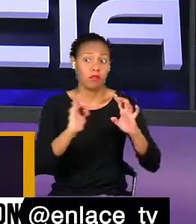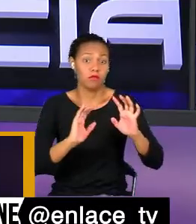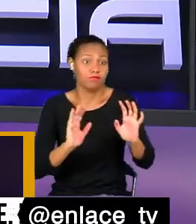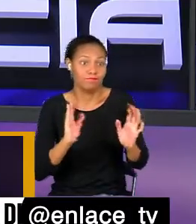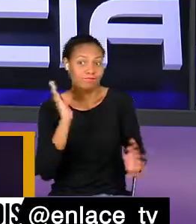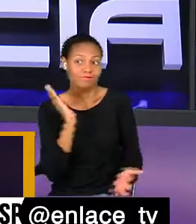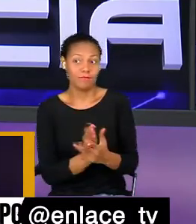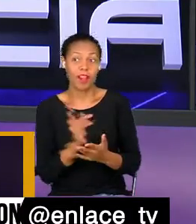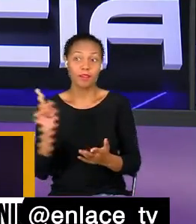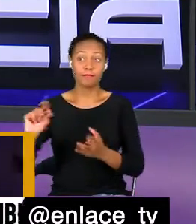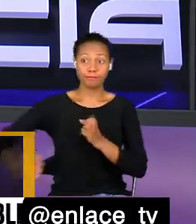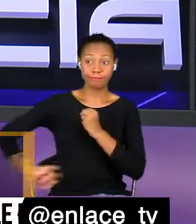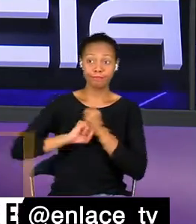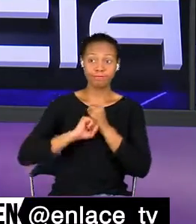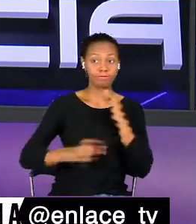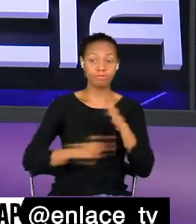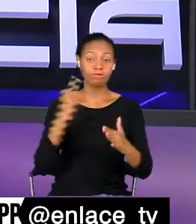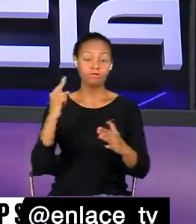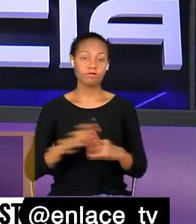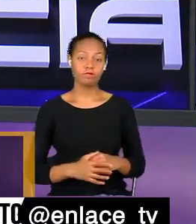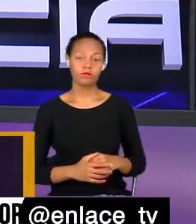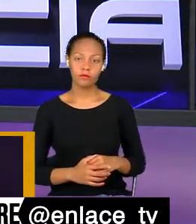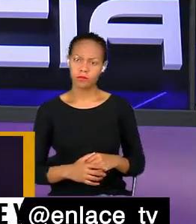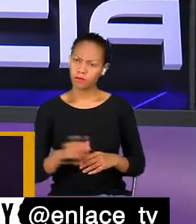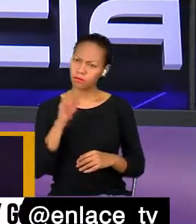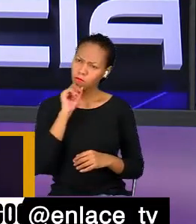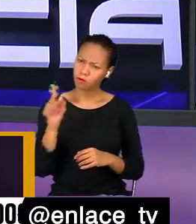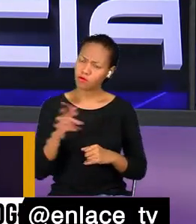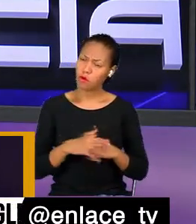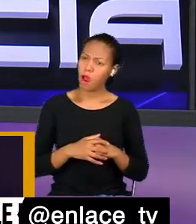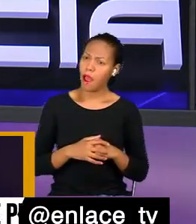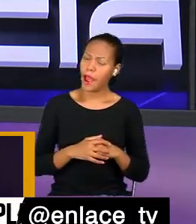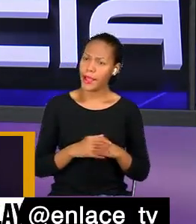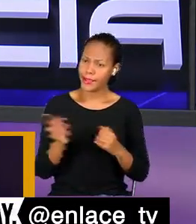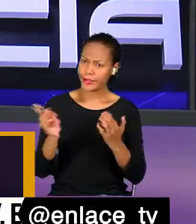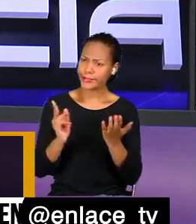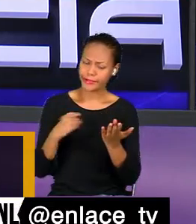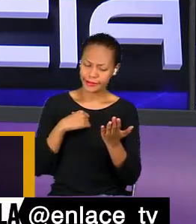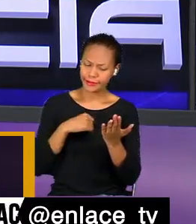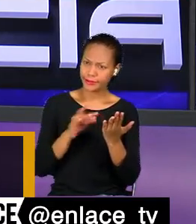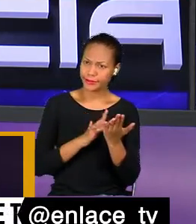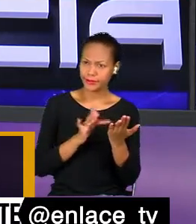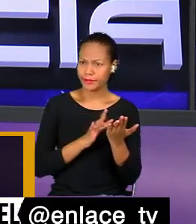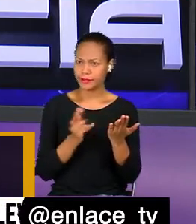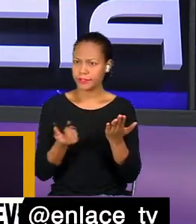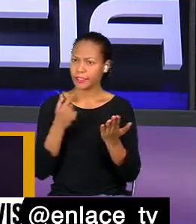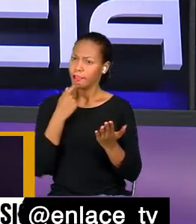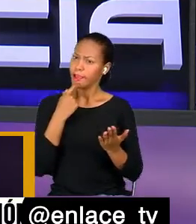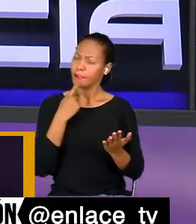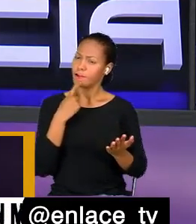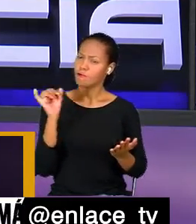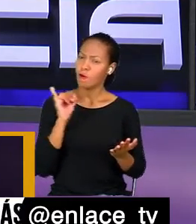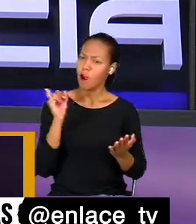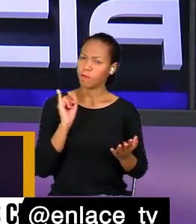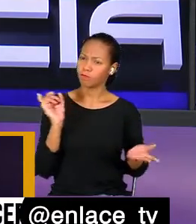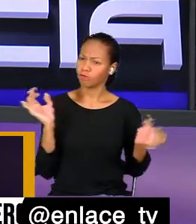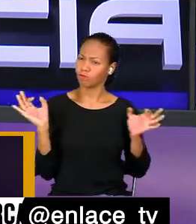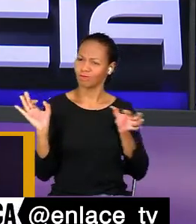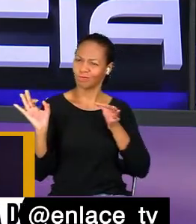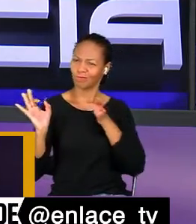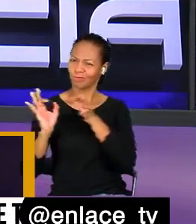esta aplicación móvil podría ser una comunicación mucho más directa con la institución? ¿Cómo podríamos los barranqueños acceder a